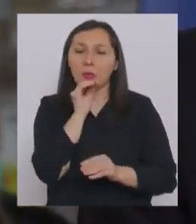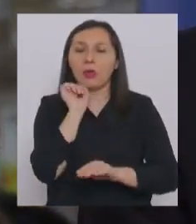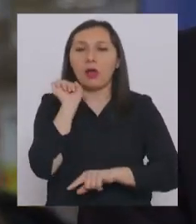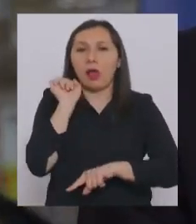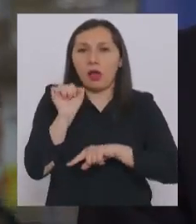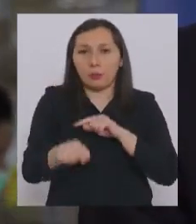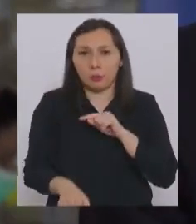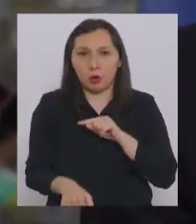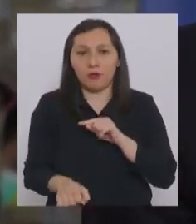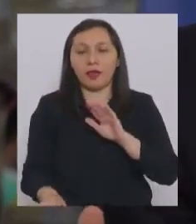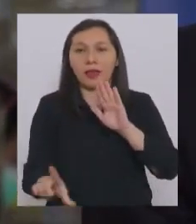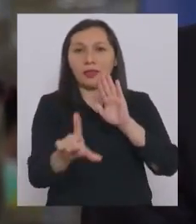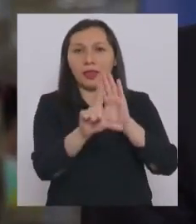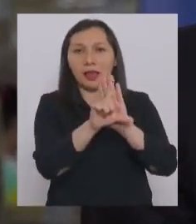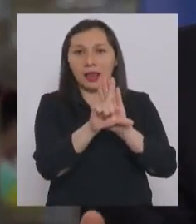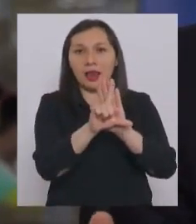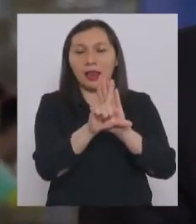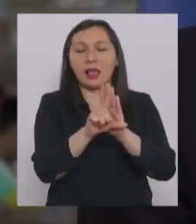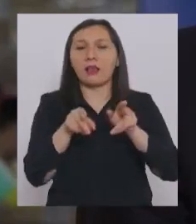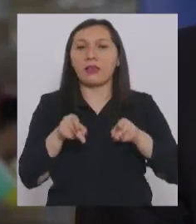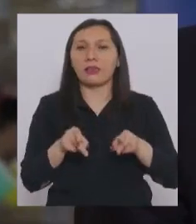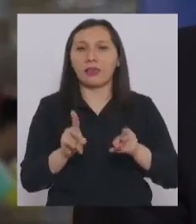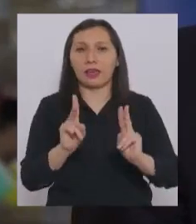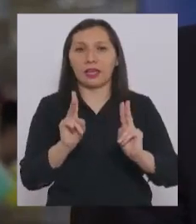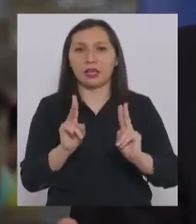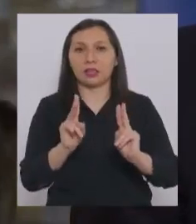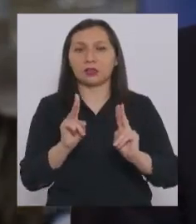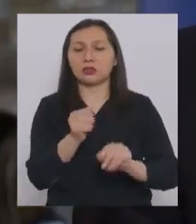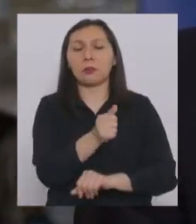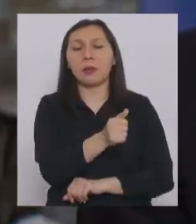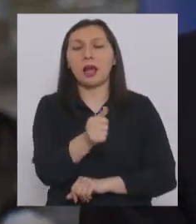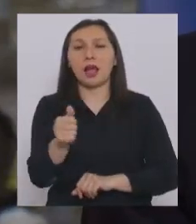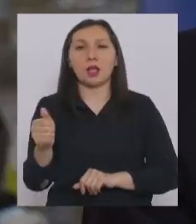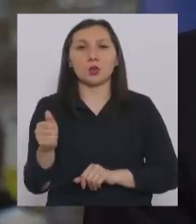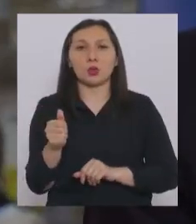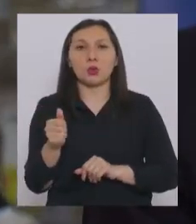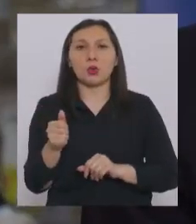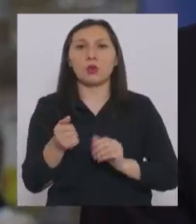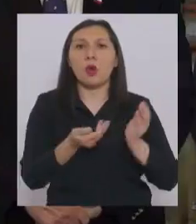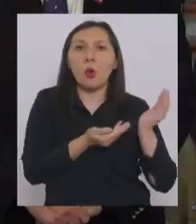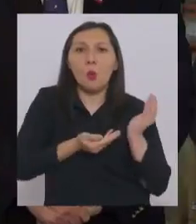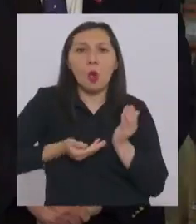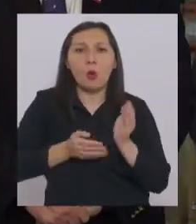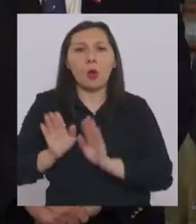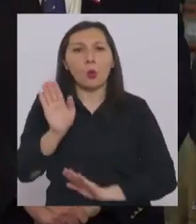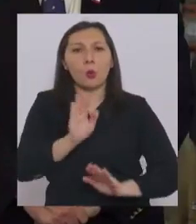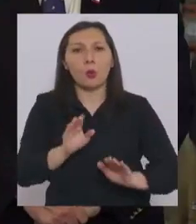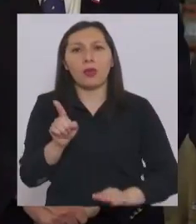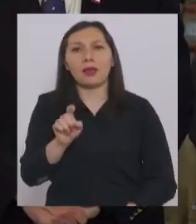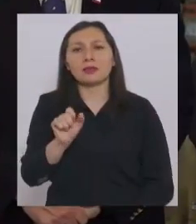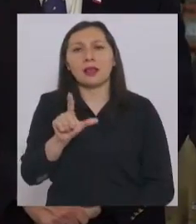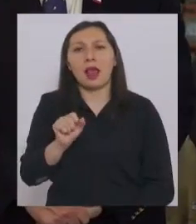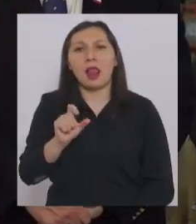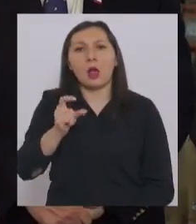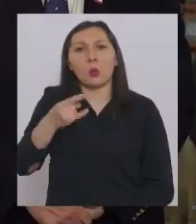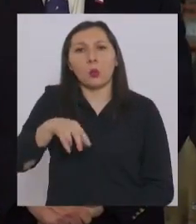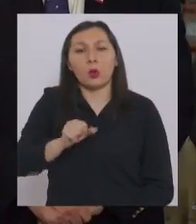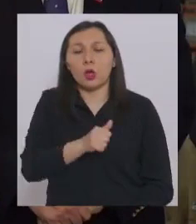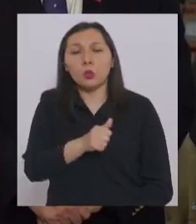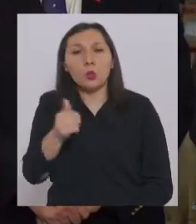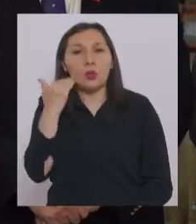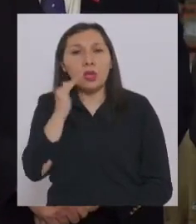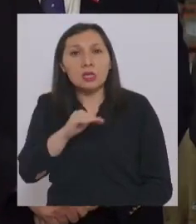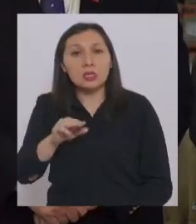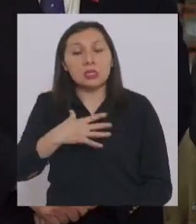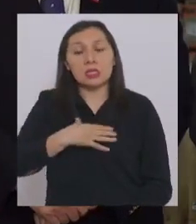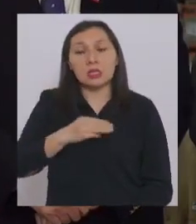aprobación de la ley que crea el derecho universal a la sala de cuna, para que todos los niños de Chile,